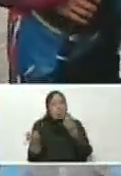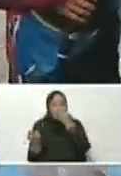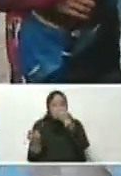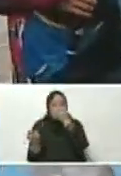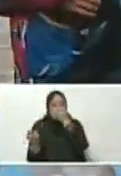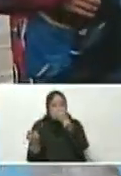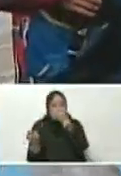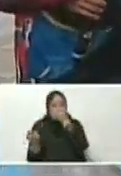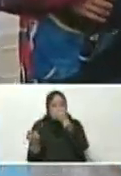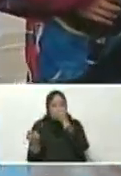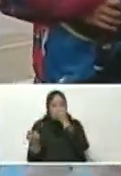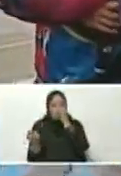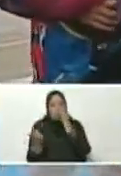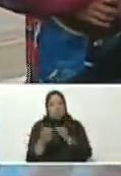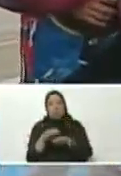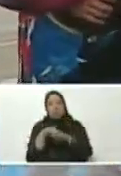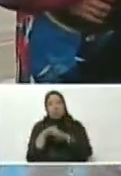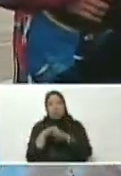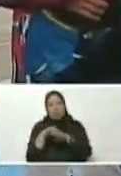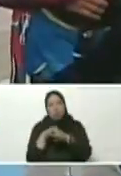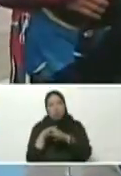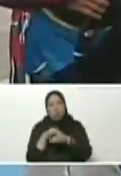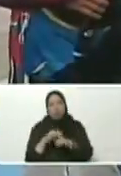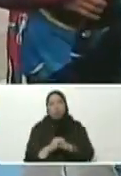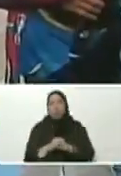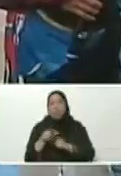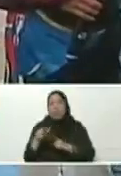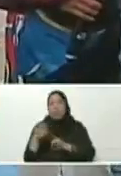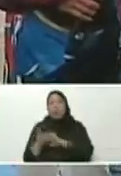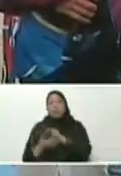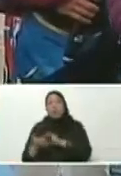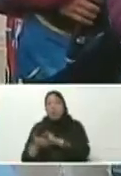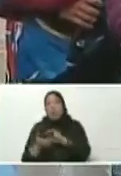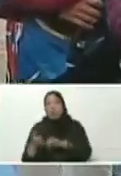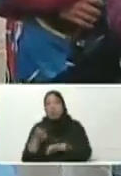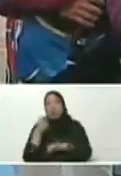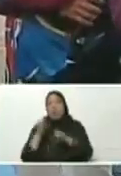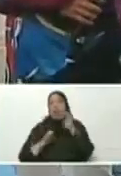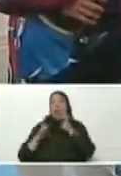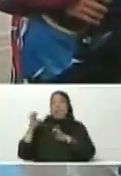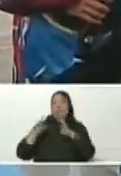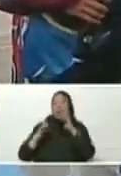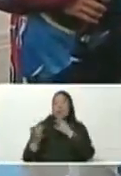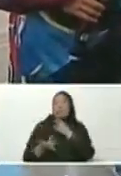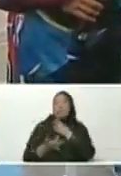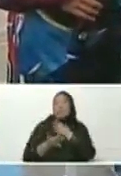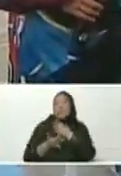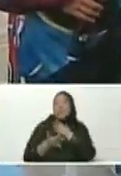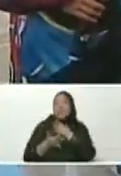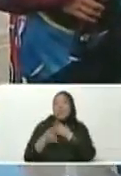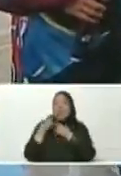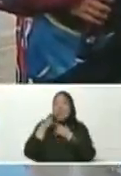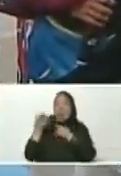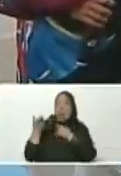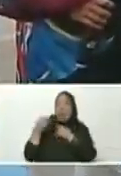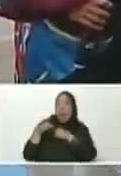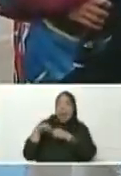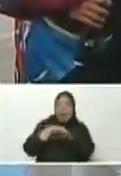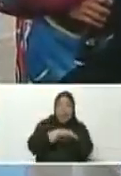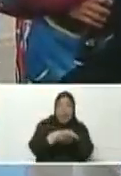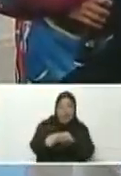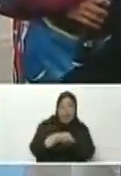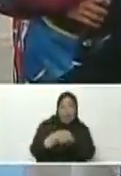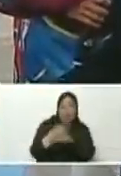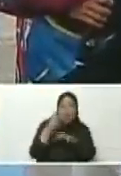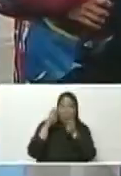le damos a esa problemática existente o a ese nudo crítico, señor presidente, es concretar la evaluación técnica para que permita determinar la factibilidad